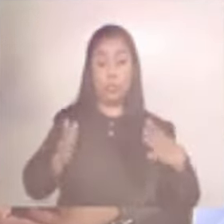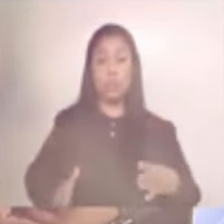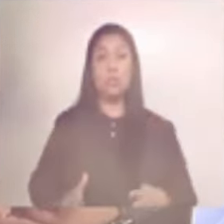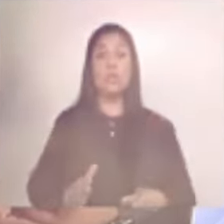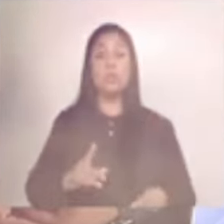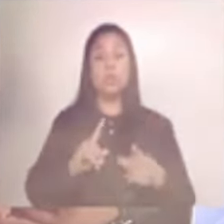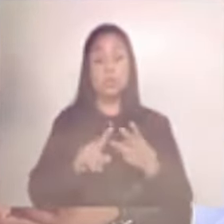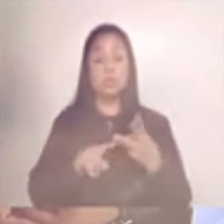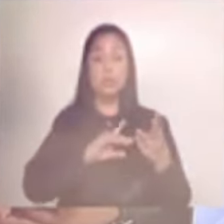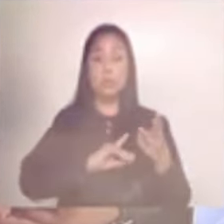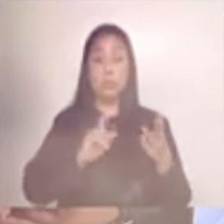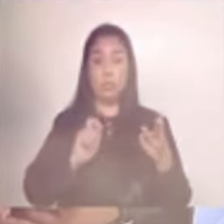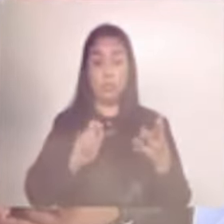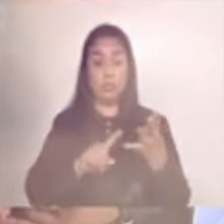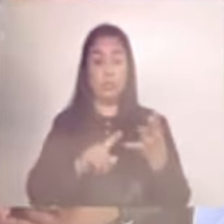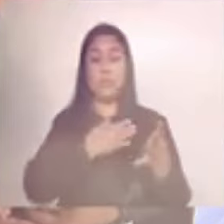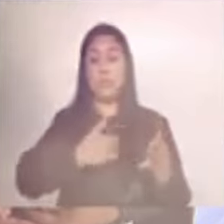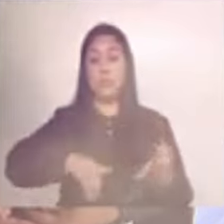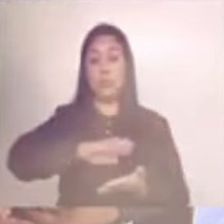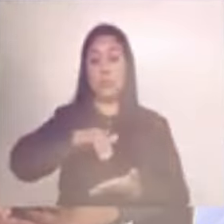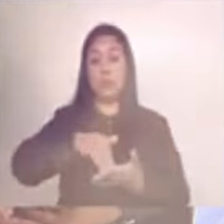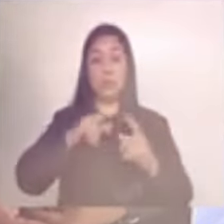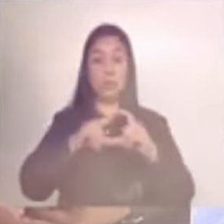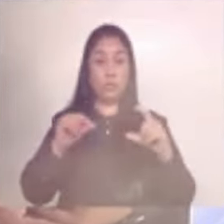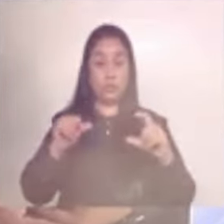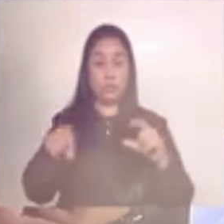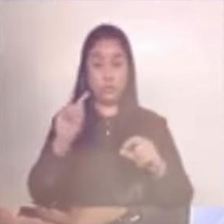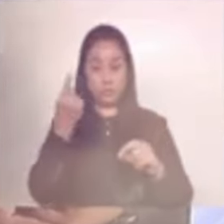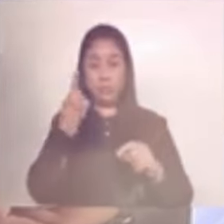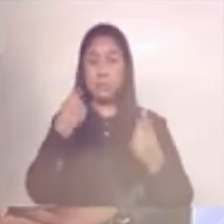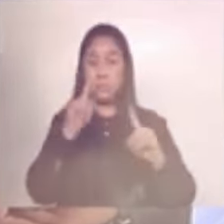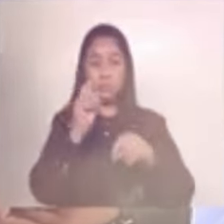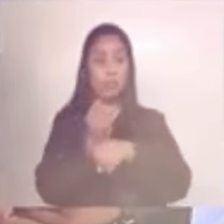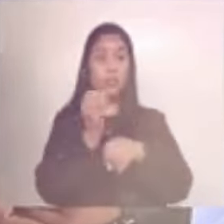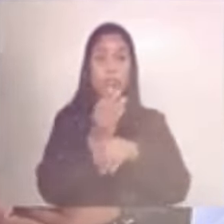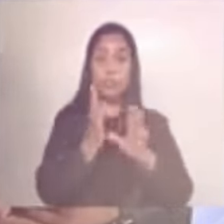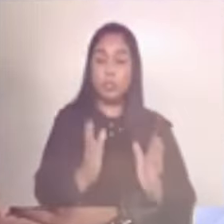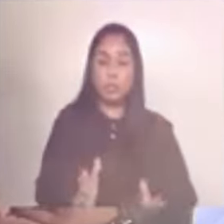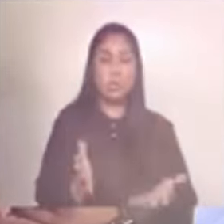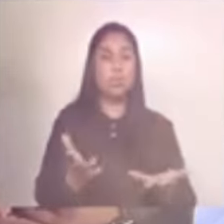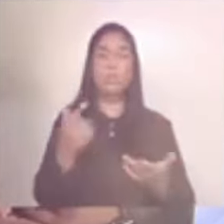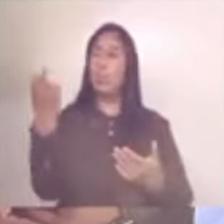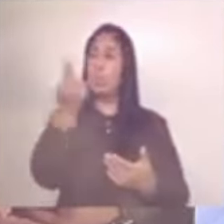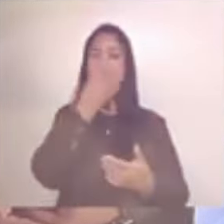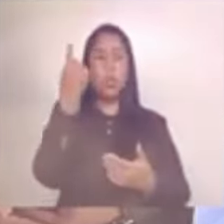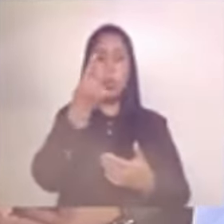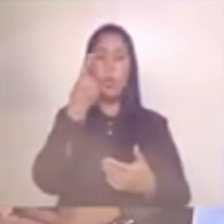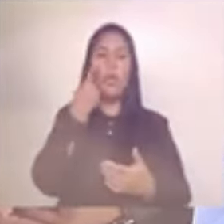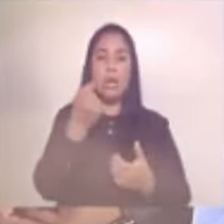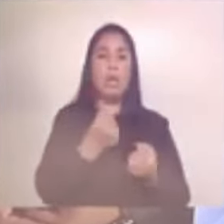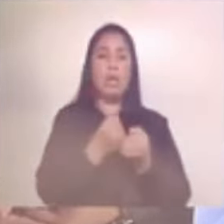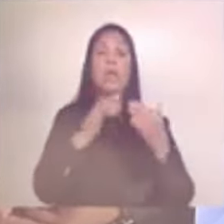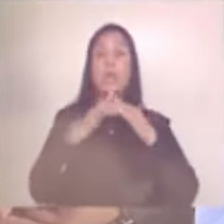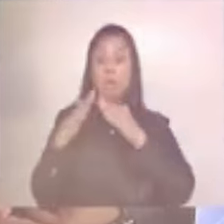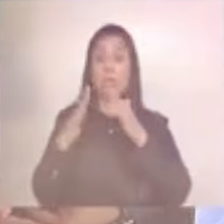como los diputados y el Estado Central, la Conred en primer lugar, pero los bomberos, todo el mundo ha estado, y la